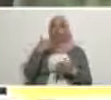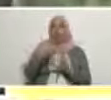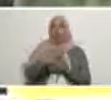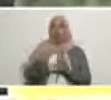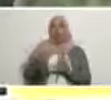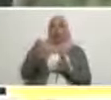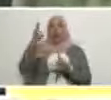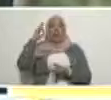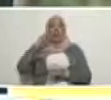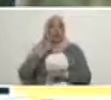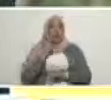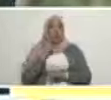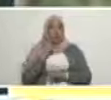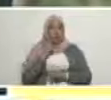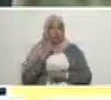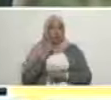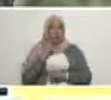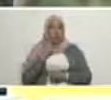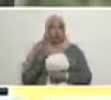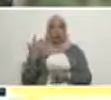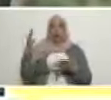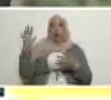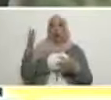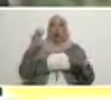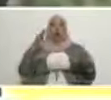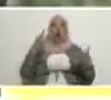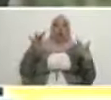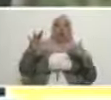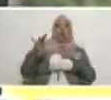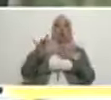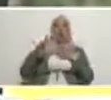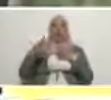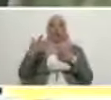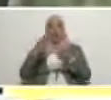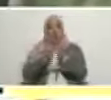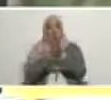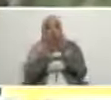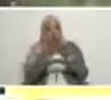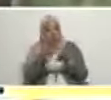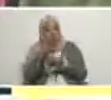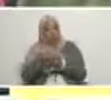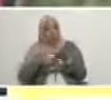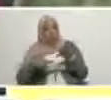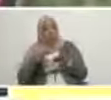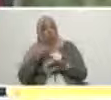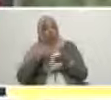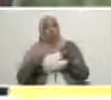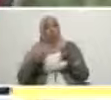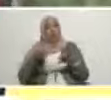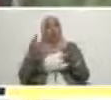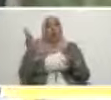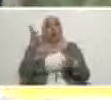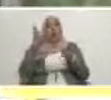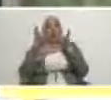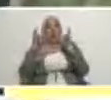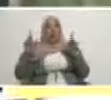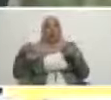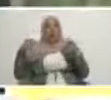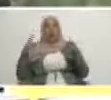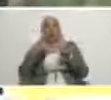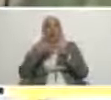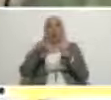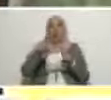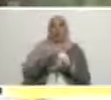Callao? Yo no descubrí el calixto sino a través de los libros y de muchas referencias, pero quizás la música que yo escucho aquí es